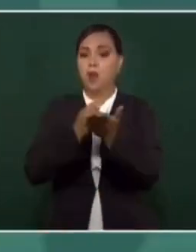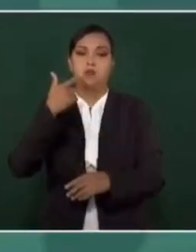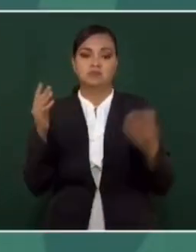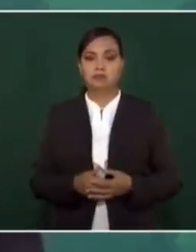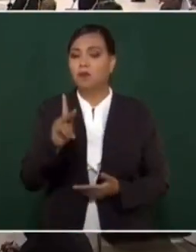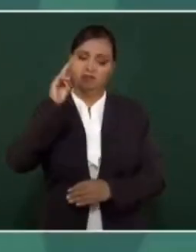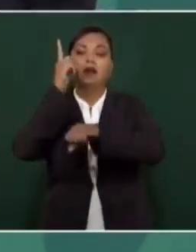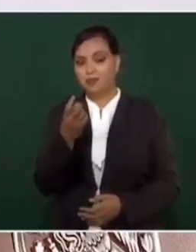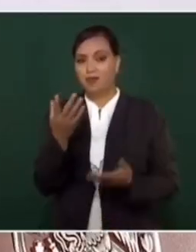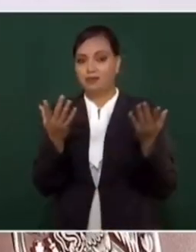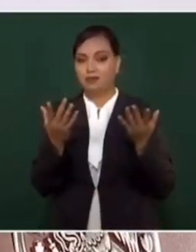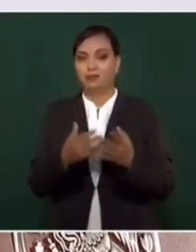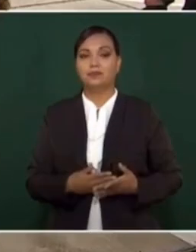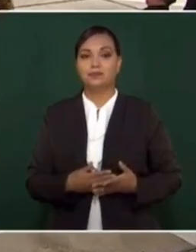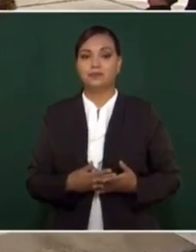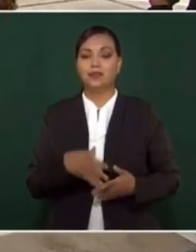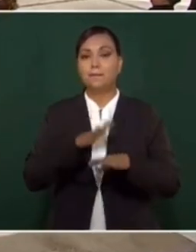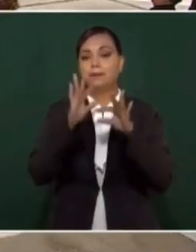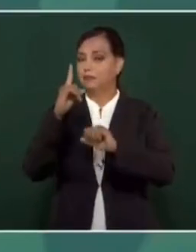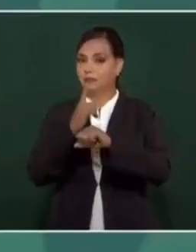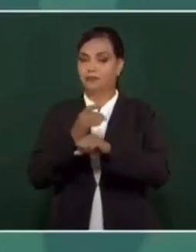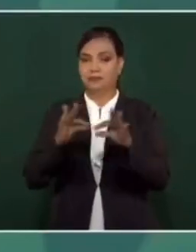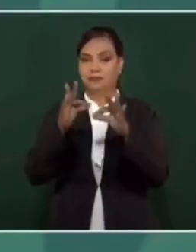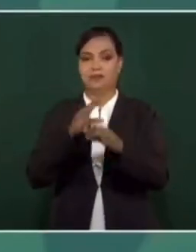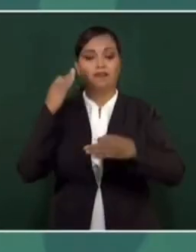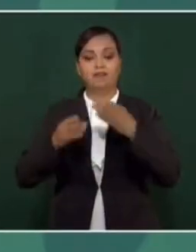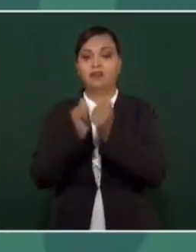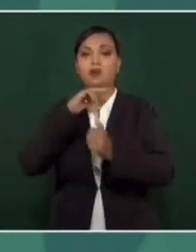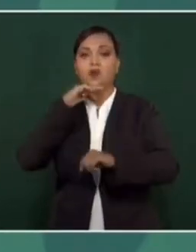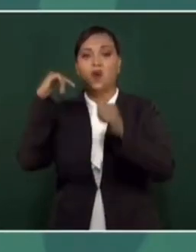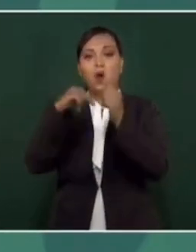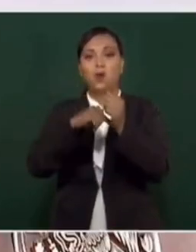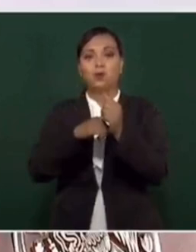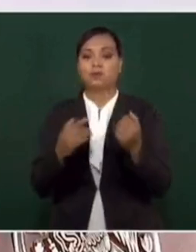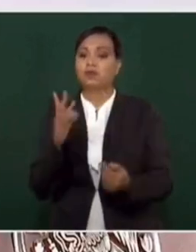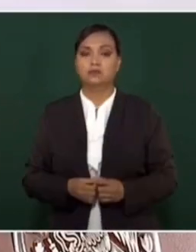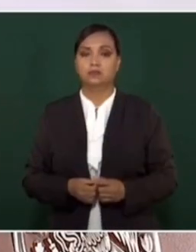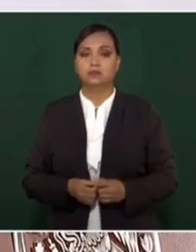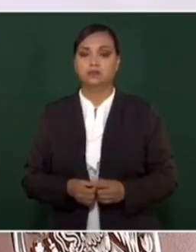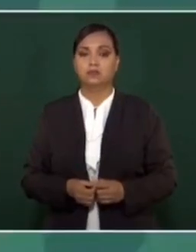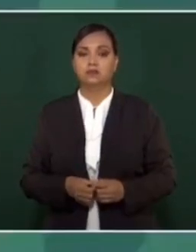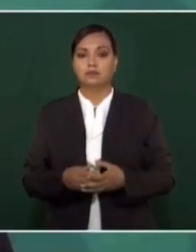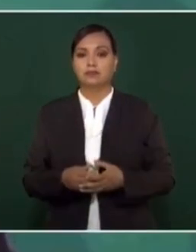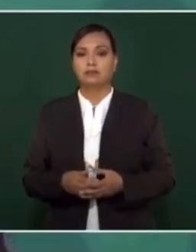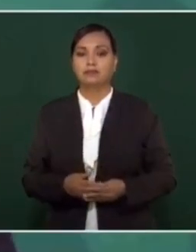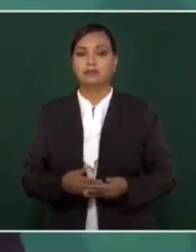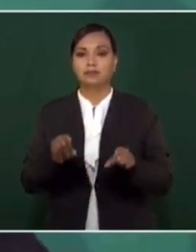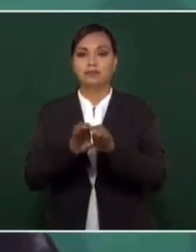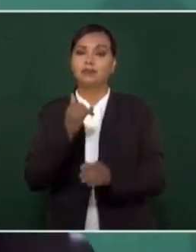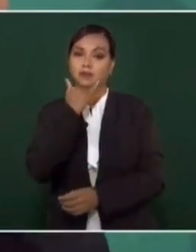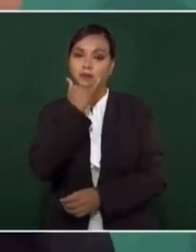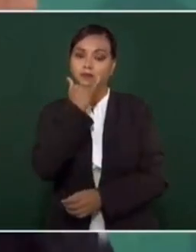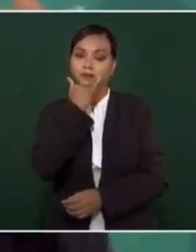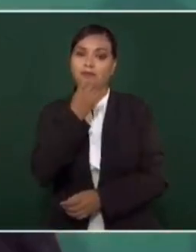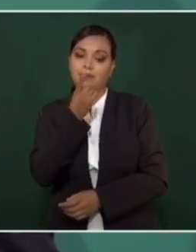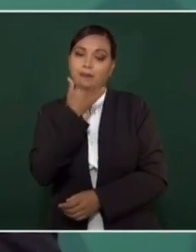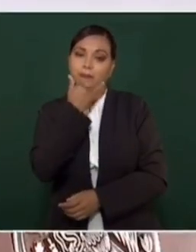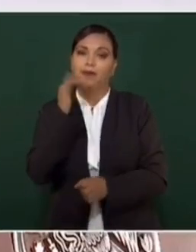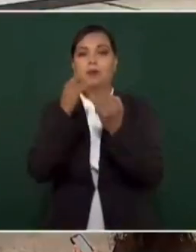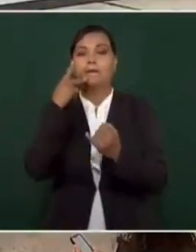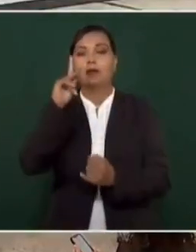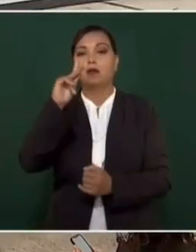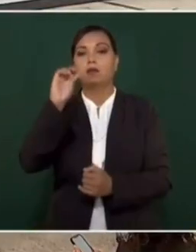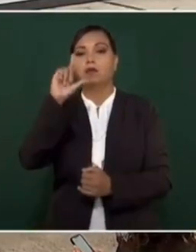Unos momentos después. Lo principal, acabar con la corrupción, que haya justicia. Lo otro, ofrezco disculpa, es